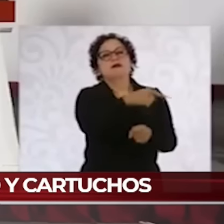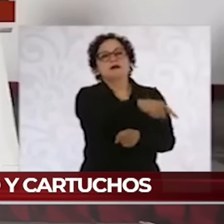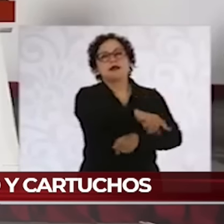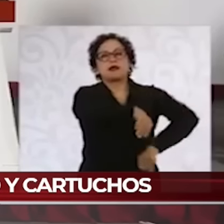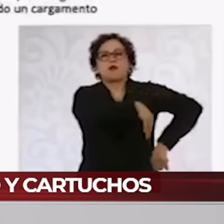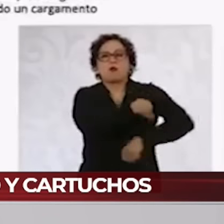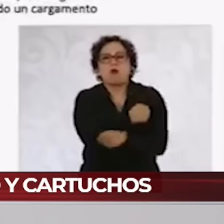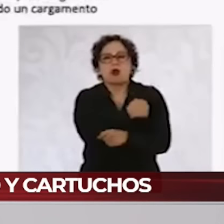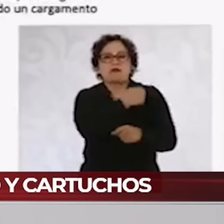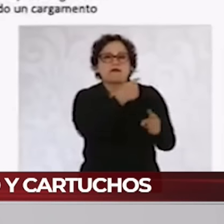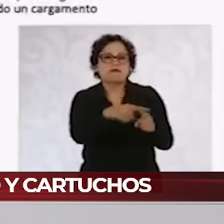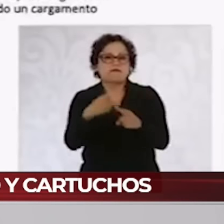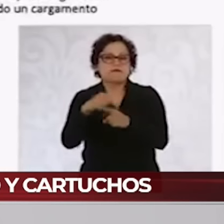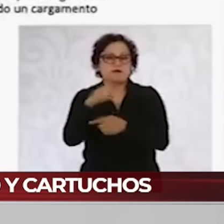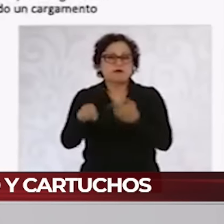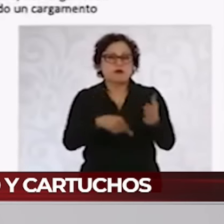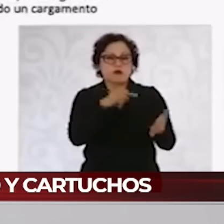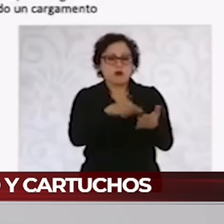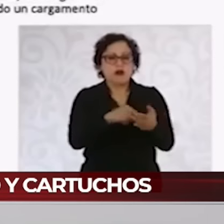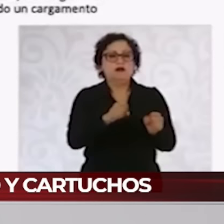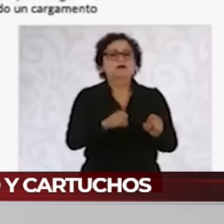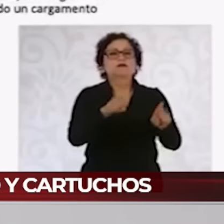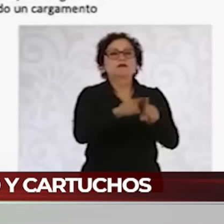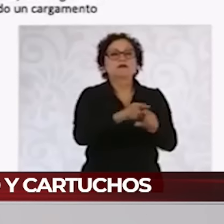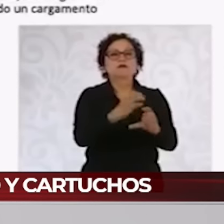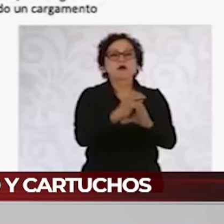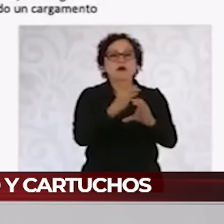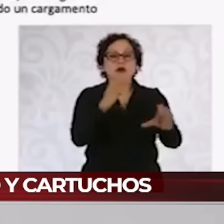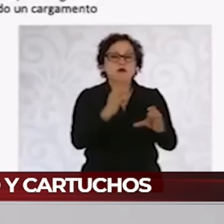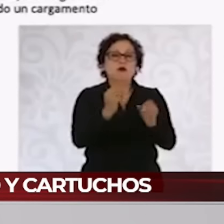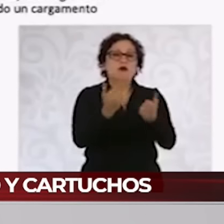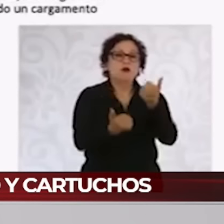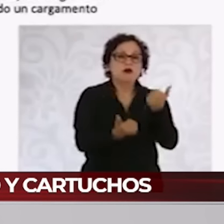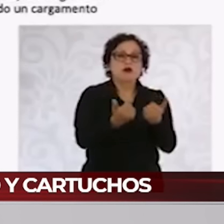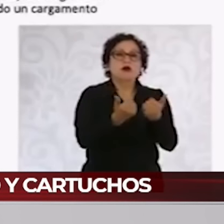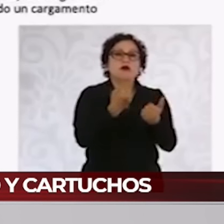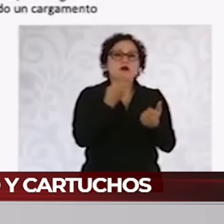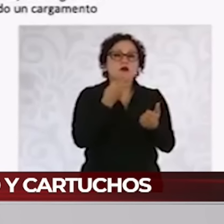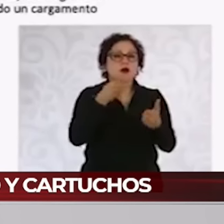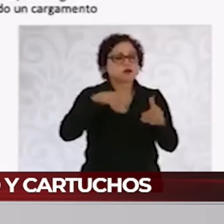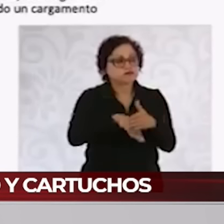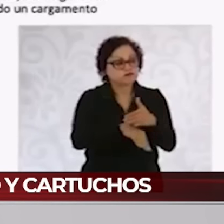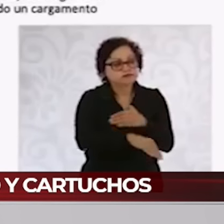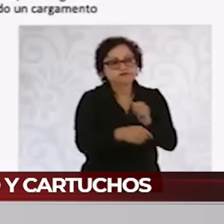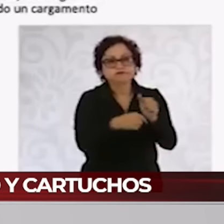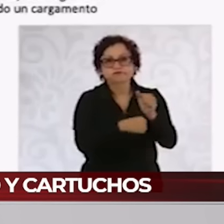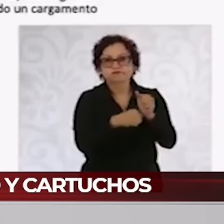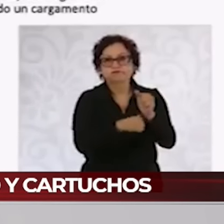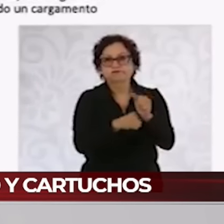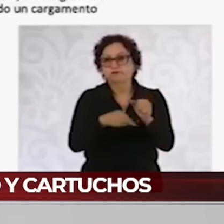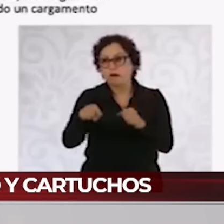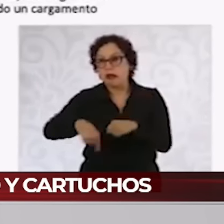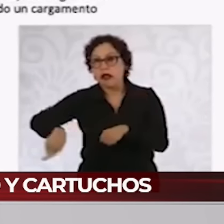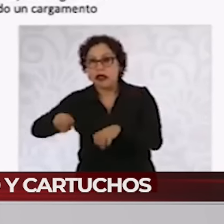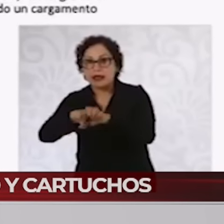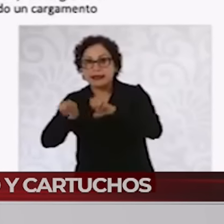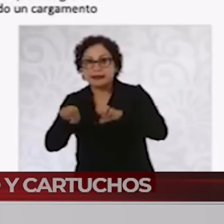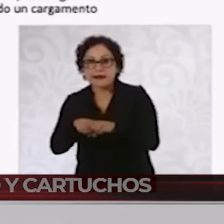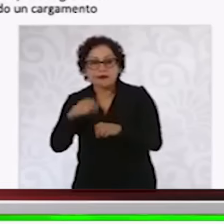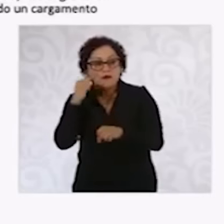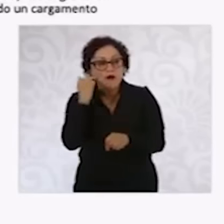ilícitos y colocar blindaje artesanal a vehículos usados por grupos delictivos. Tras realizar la operación, en el lugar se